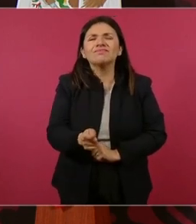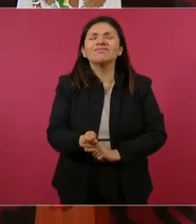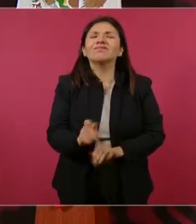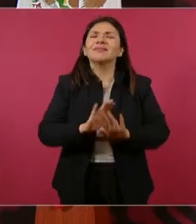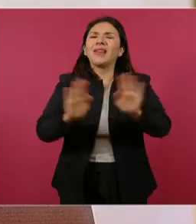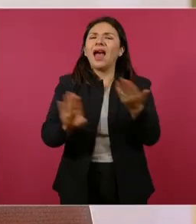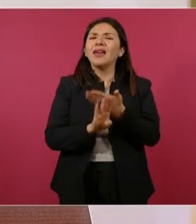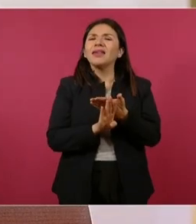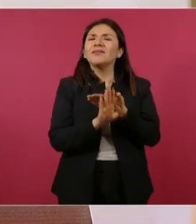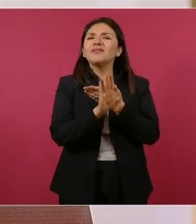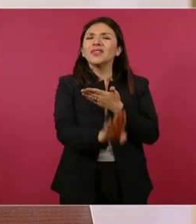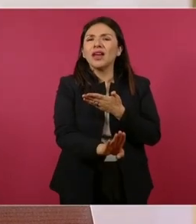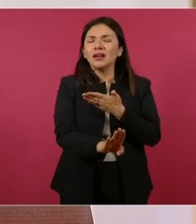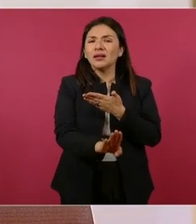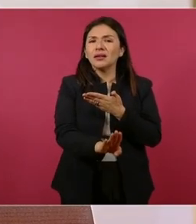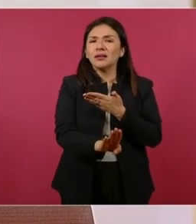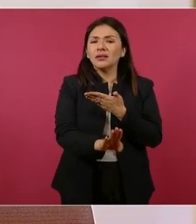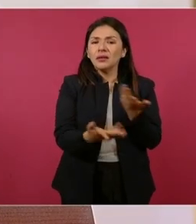evitar